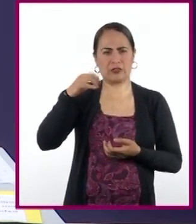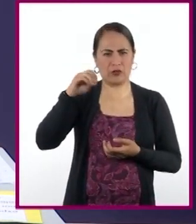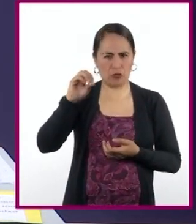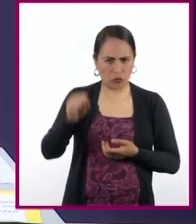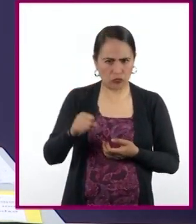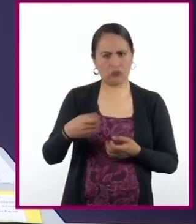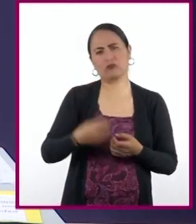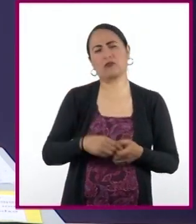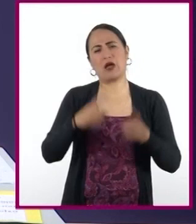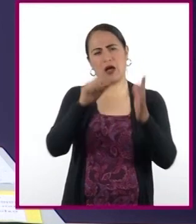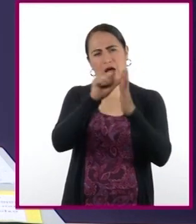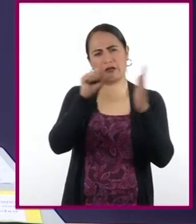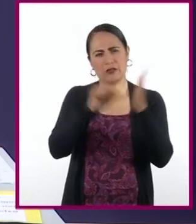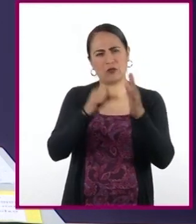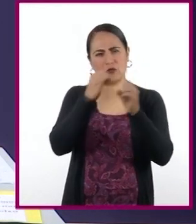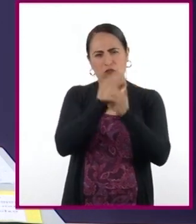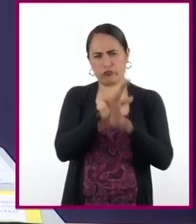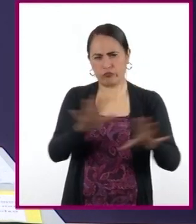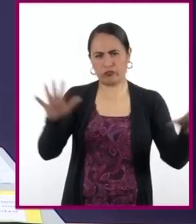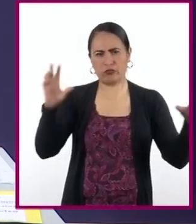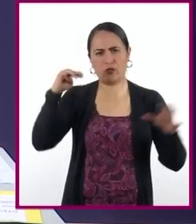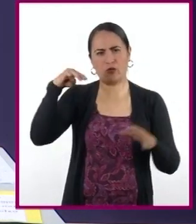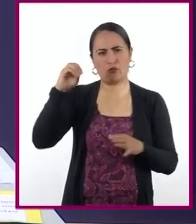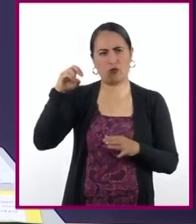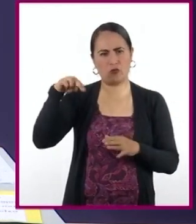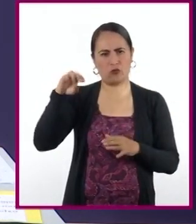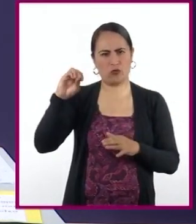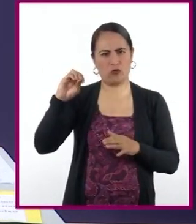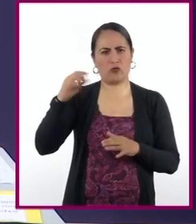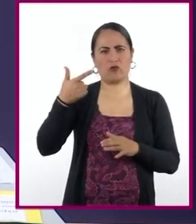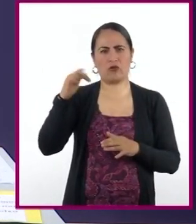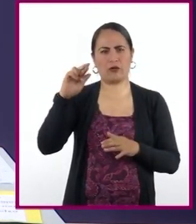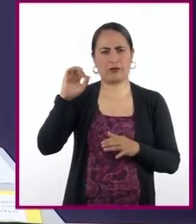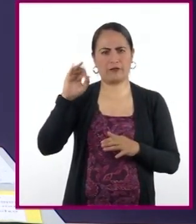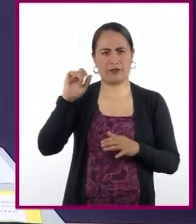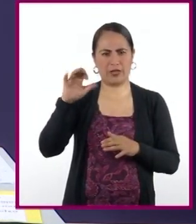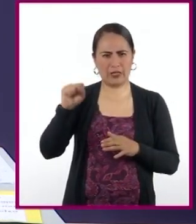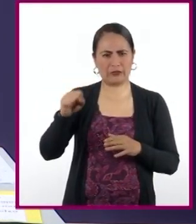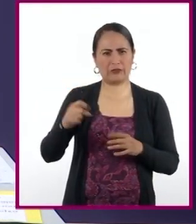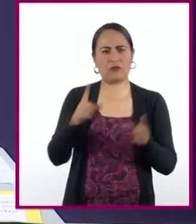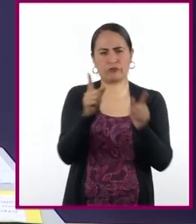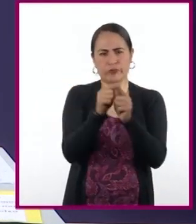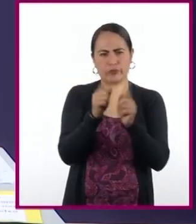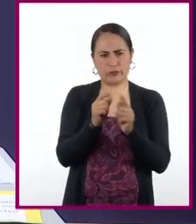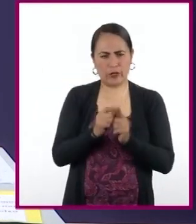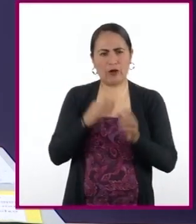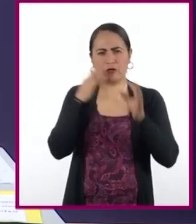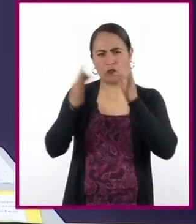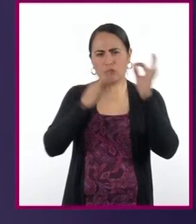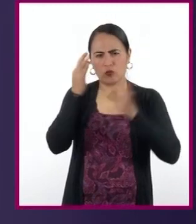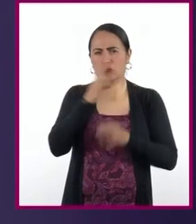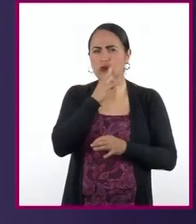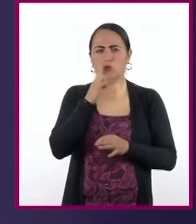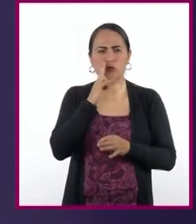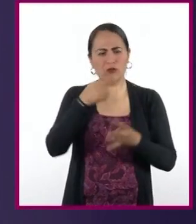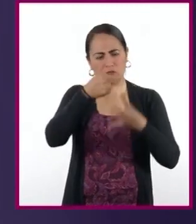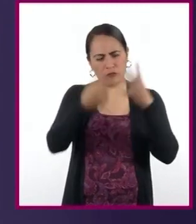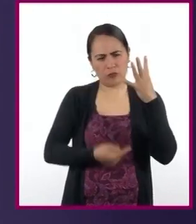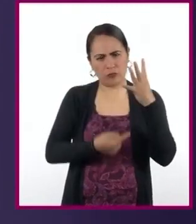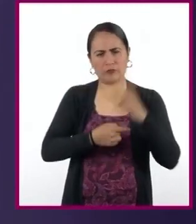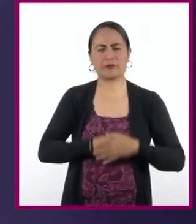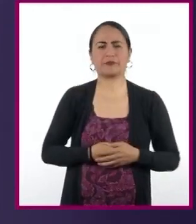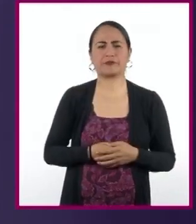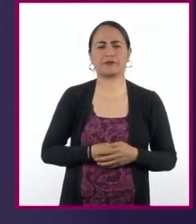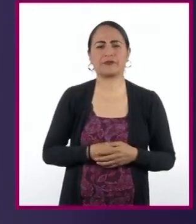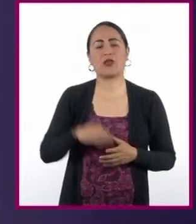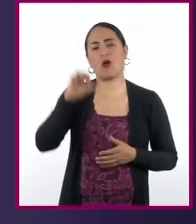de divulgación, las monografías, un resumen, una noticia, entre otros. Para finalizar con